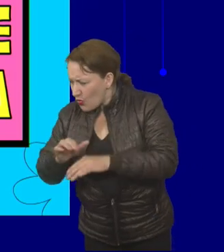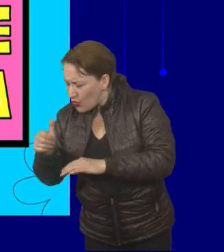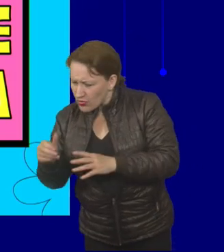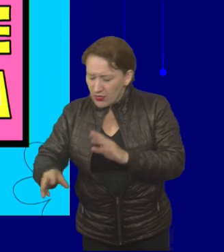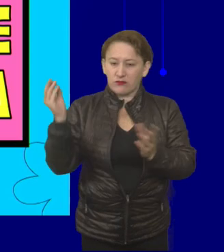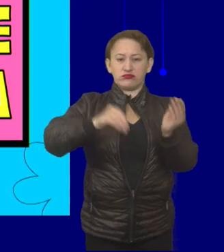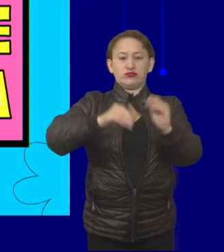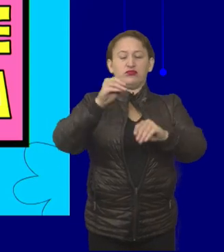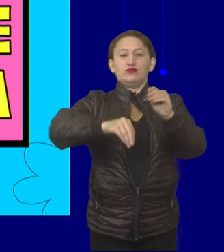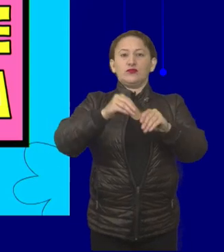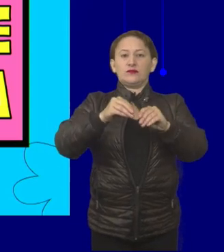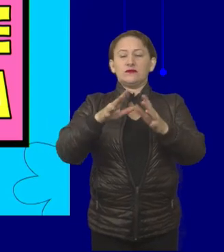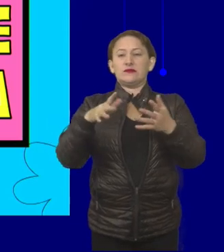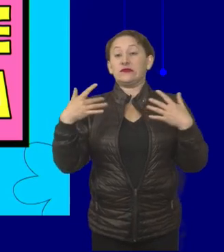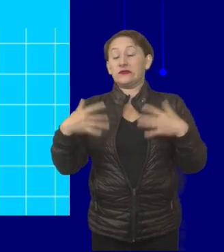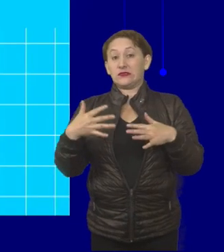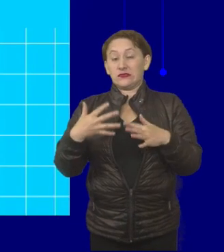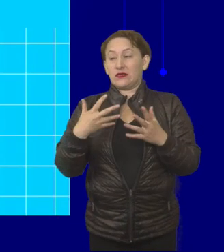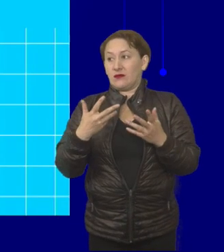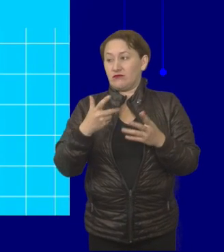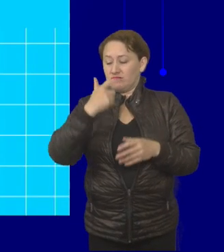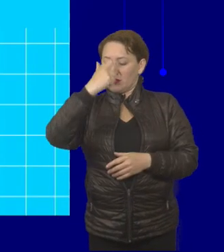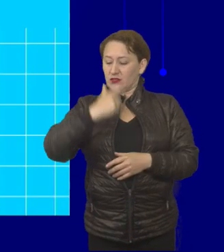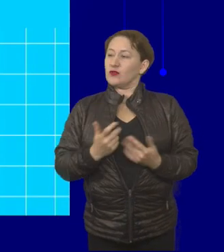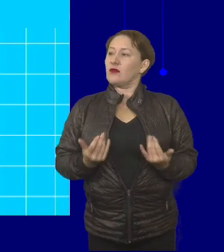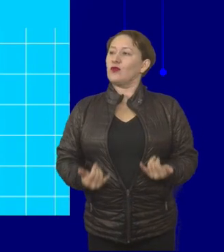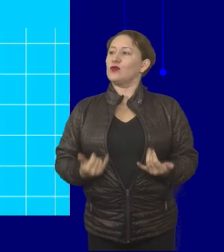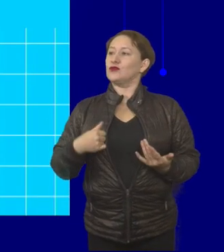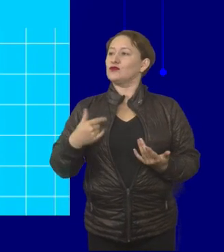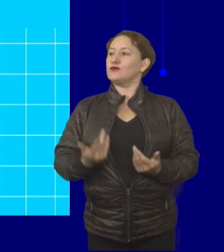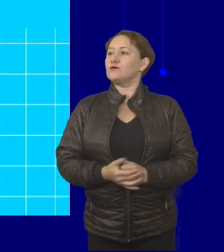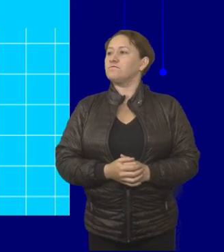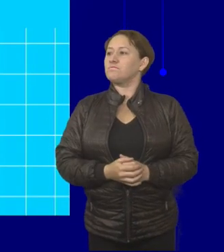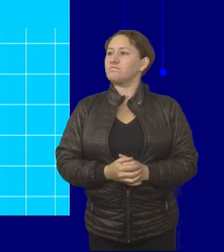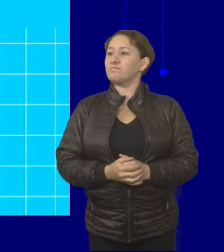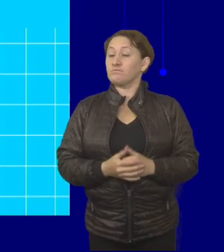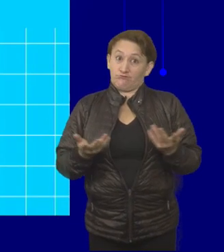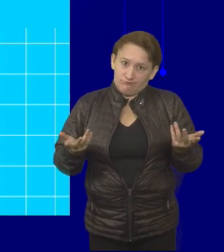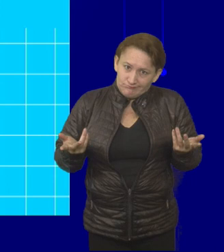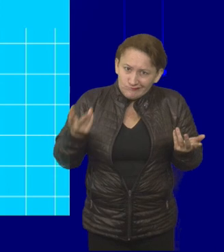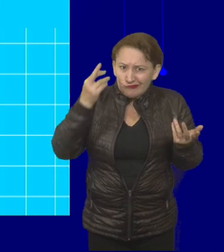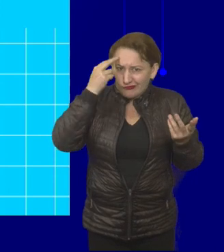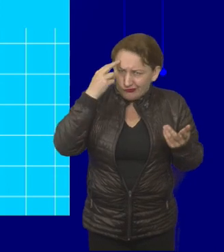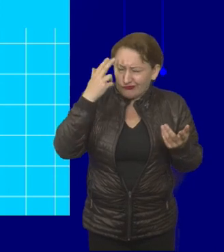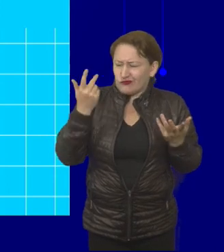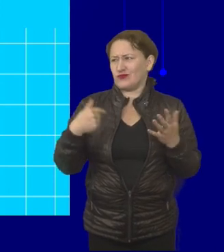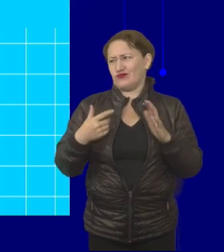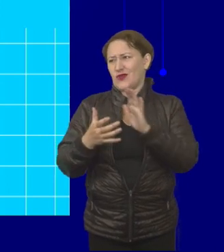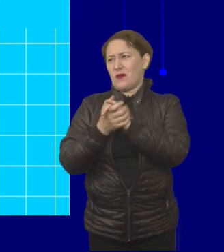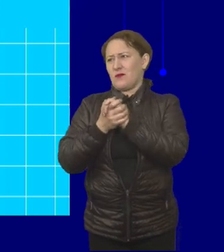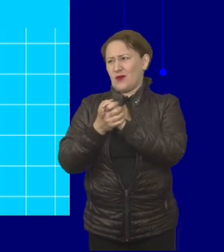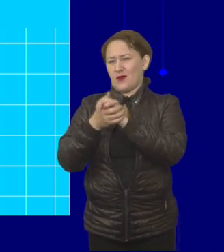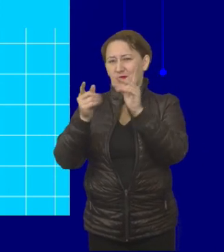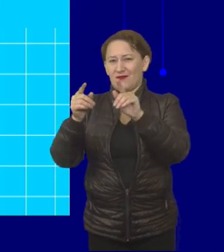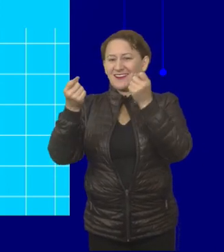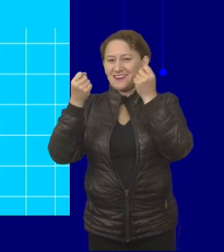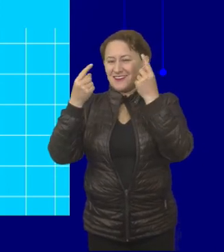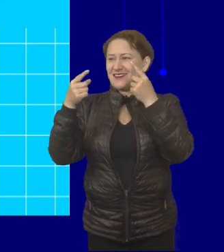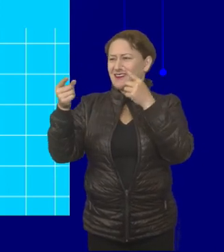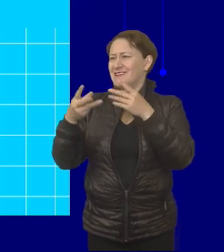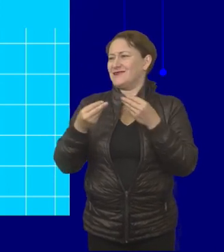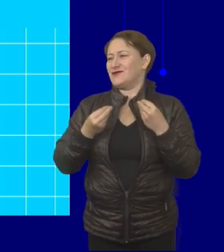casa y volverme la persona que hoy en día yo soy. Obviamente, y esto yo tengo un amigo por acá que me va a